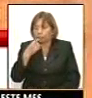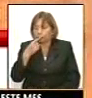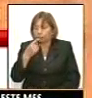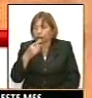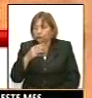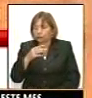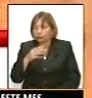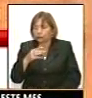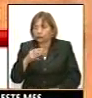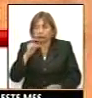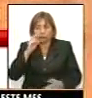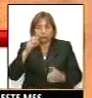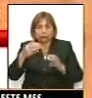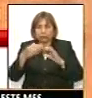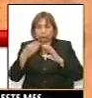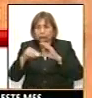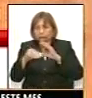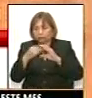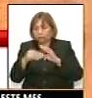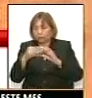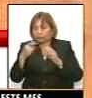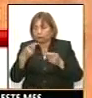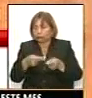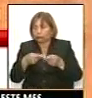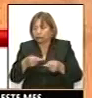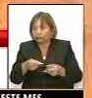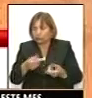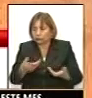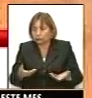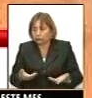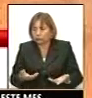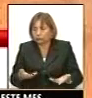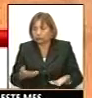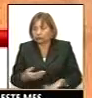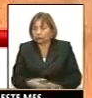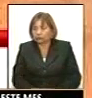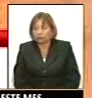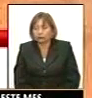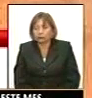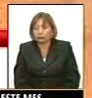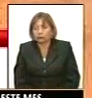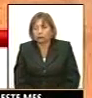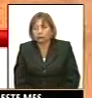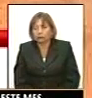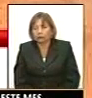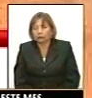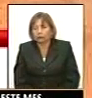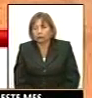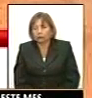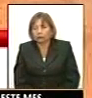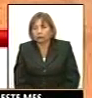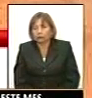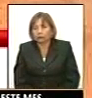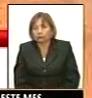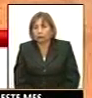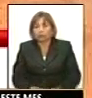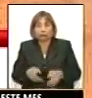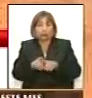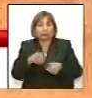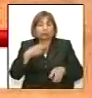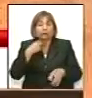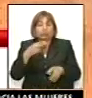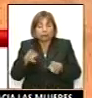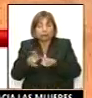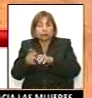tema de lucha contra la corrupción, y hemos estado de alguna manera muchos colegas en el mismo tono, ¿no?